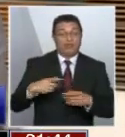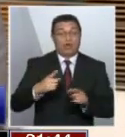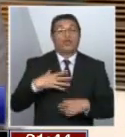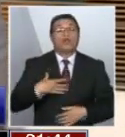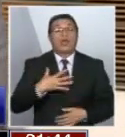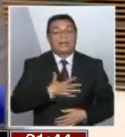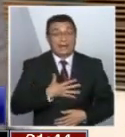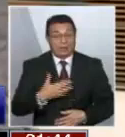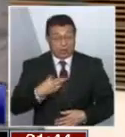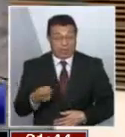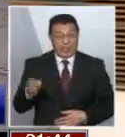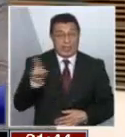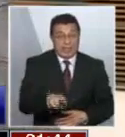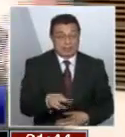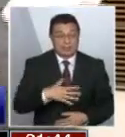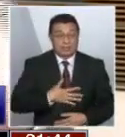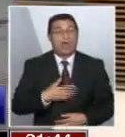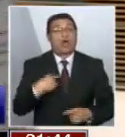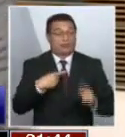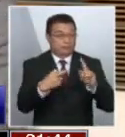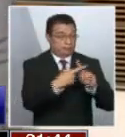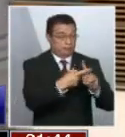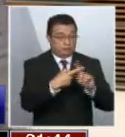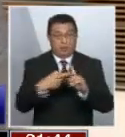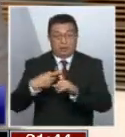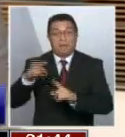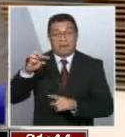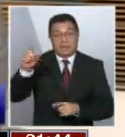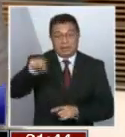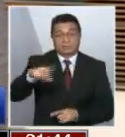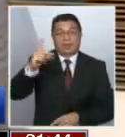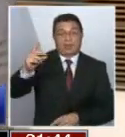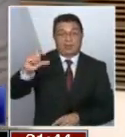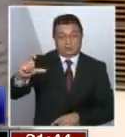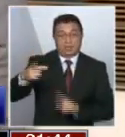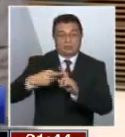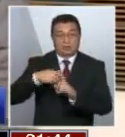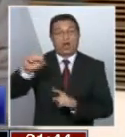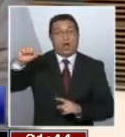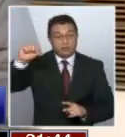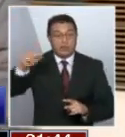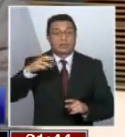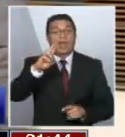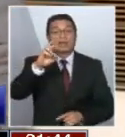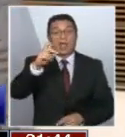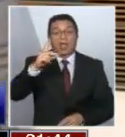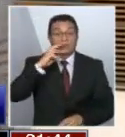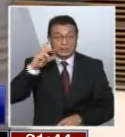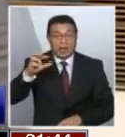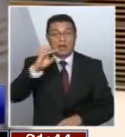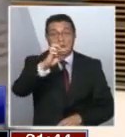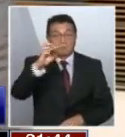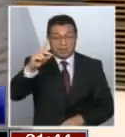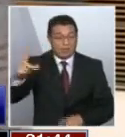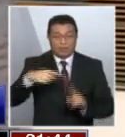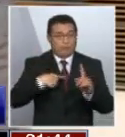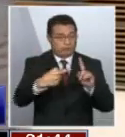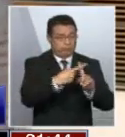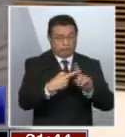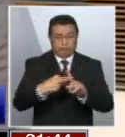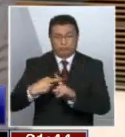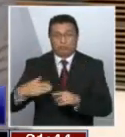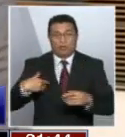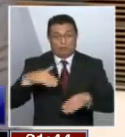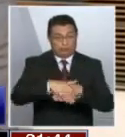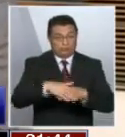ser reelecto, voy a competir con socialistas, demócratas cristianos, comunistas, radicales, PPD, en fin. Pero,